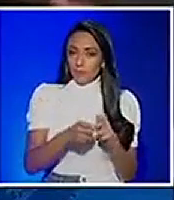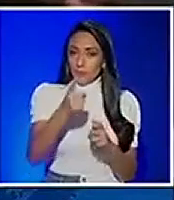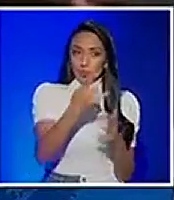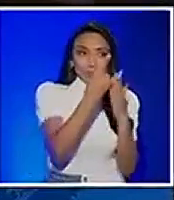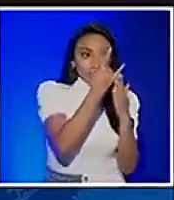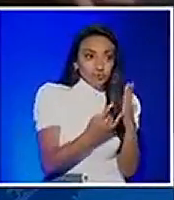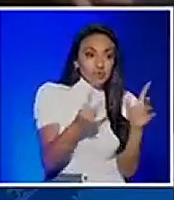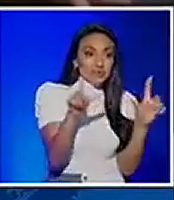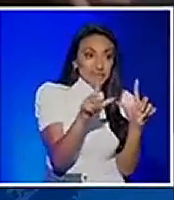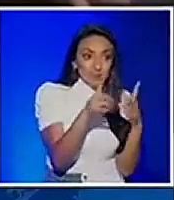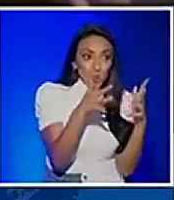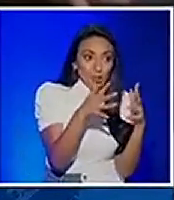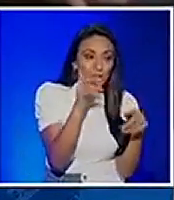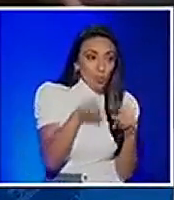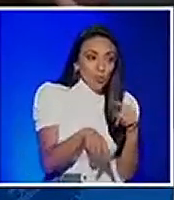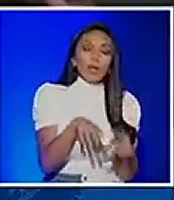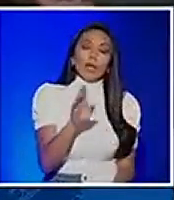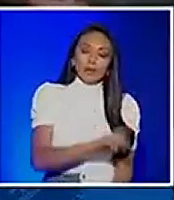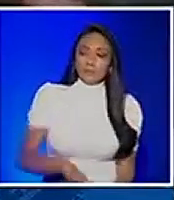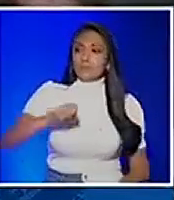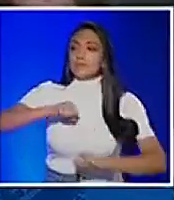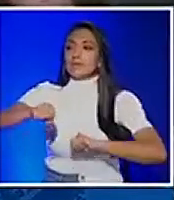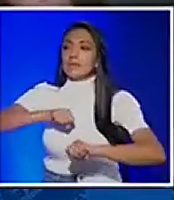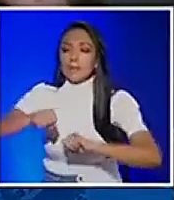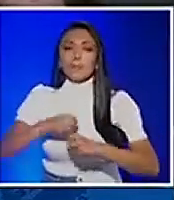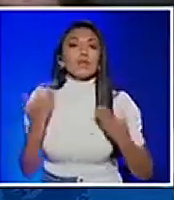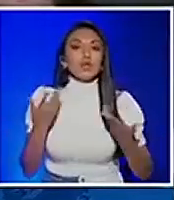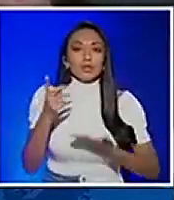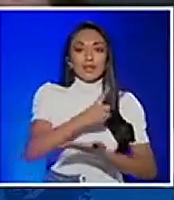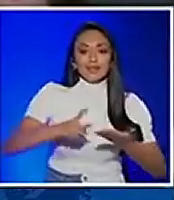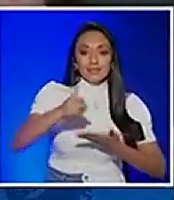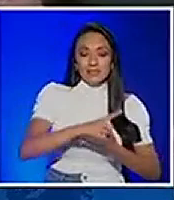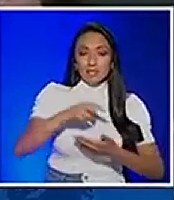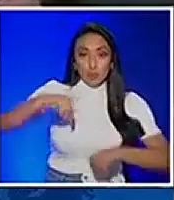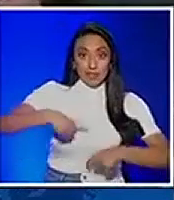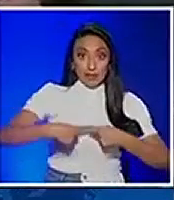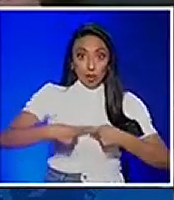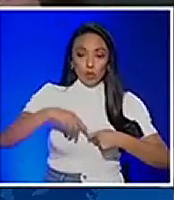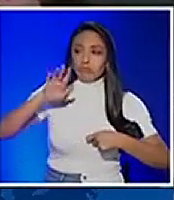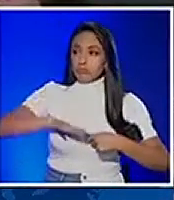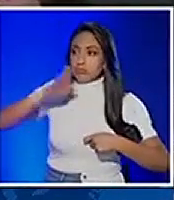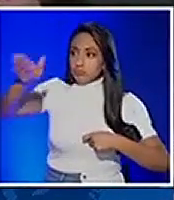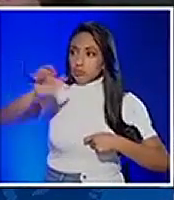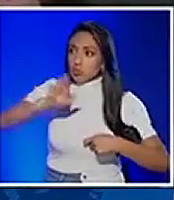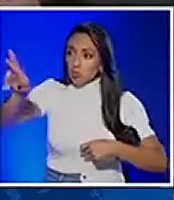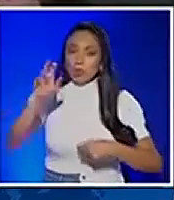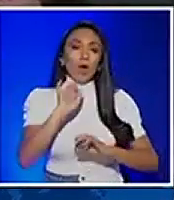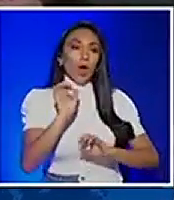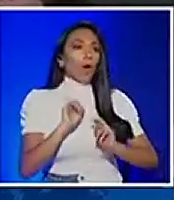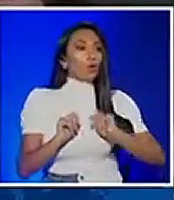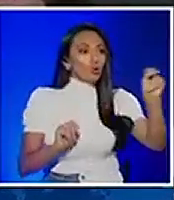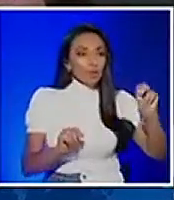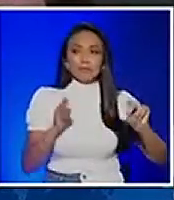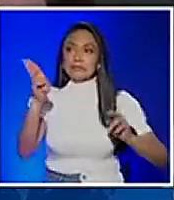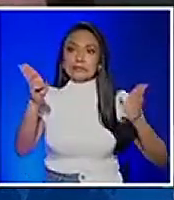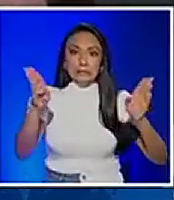certificado, pueden hacer el trámite, sea cualquiera de los distritos, en el caso del Distrito Metropolitano de Quito, a la Coordinación Zonal, al Distrito Sur o al